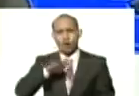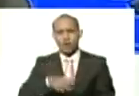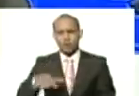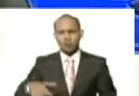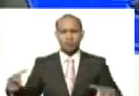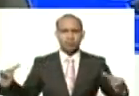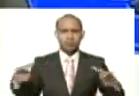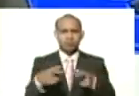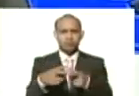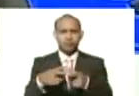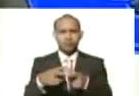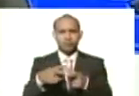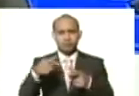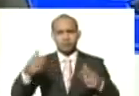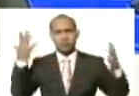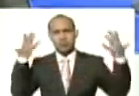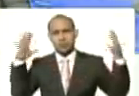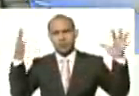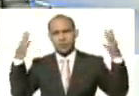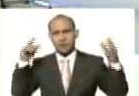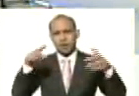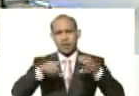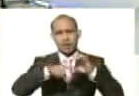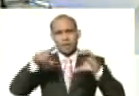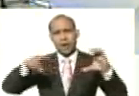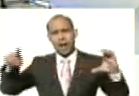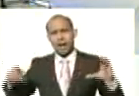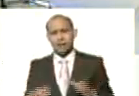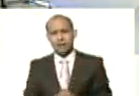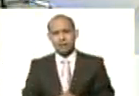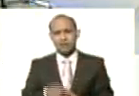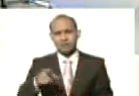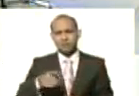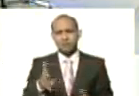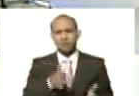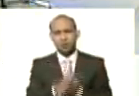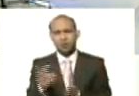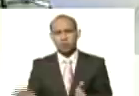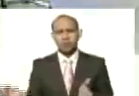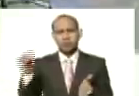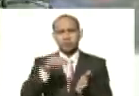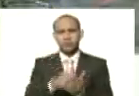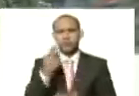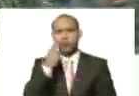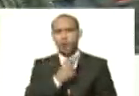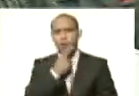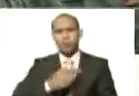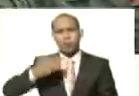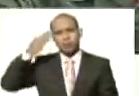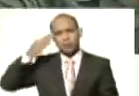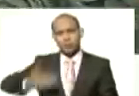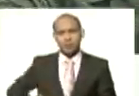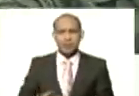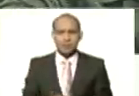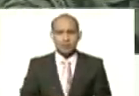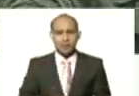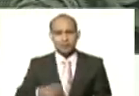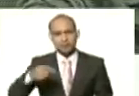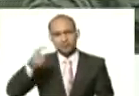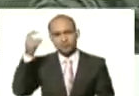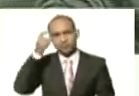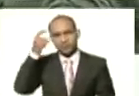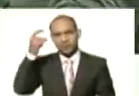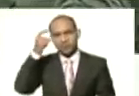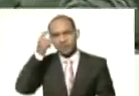reunión conmemorando con este balance y con esta ratificación de compromiso militar el día